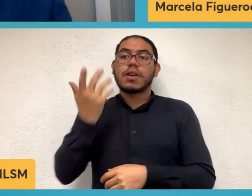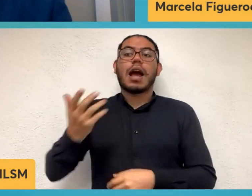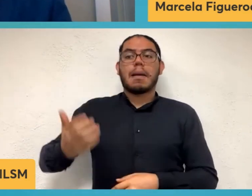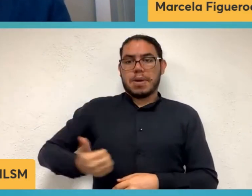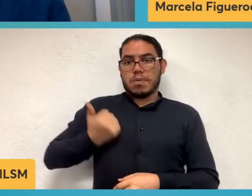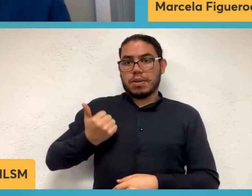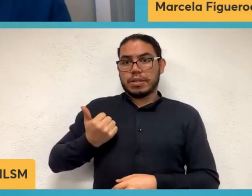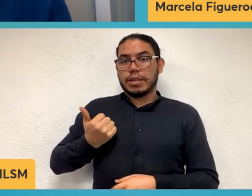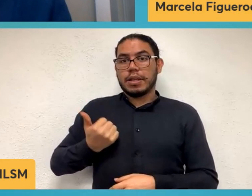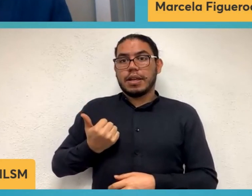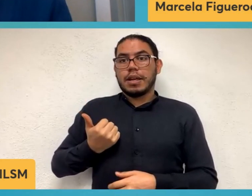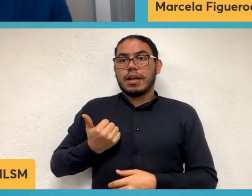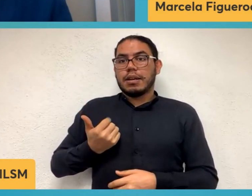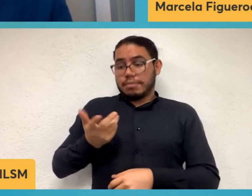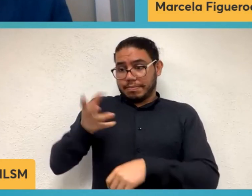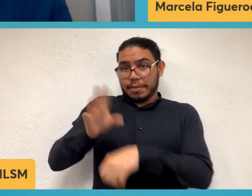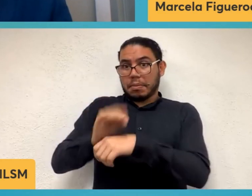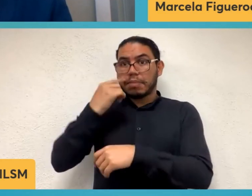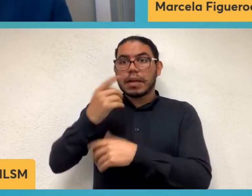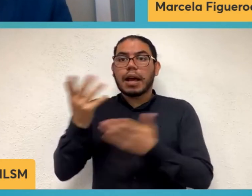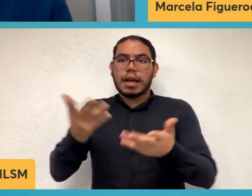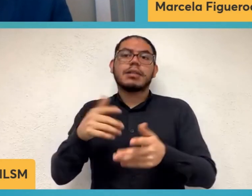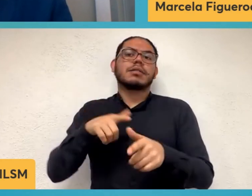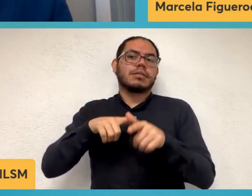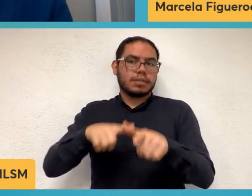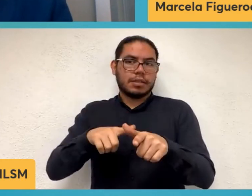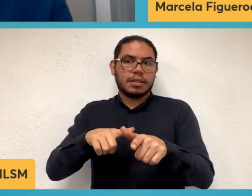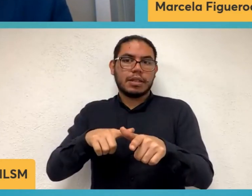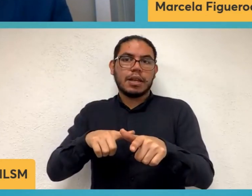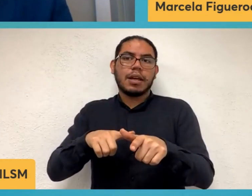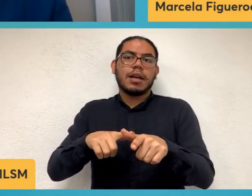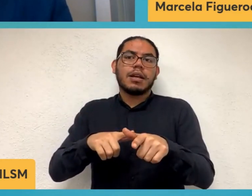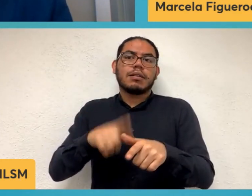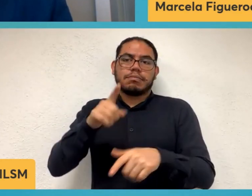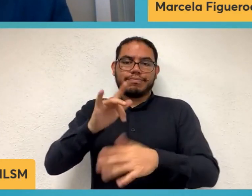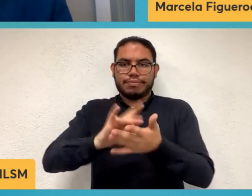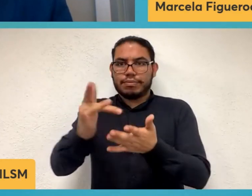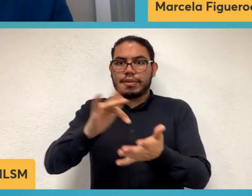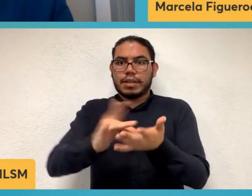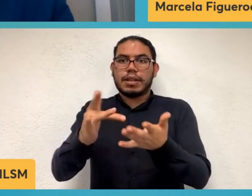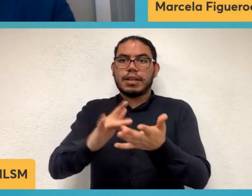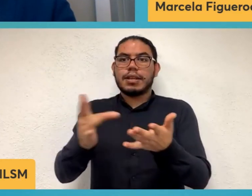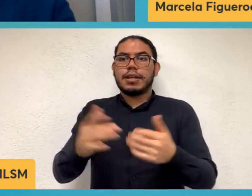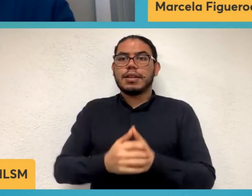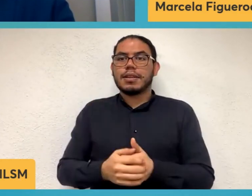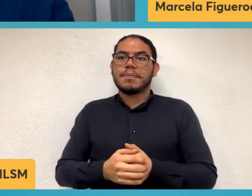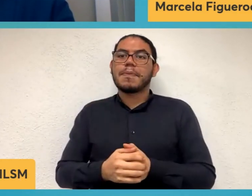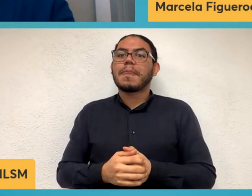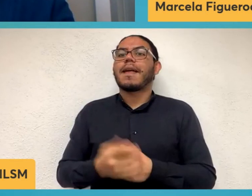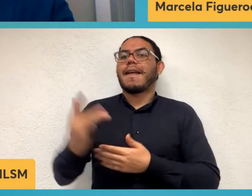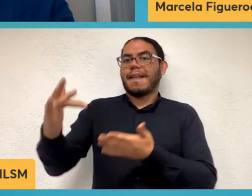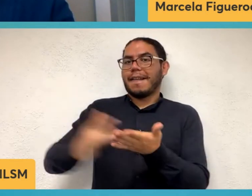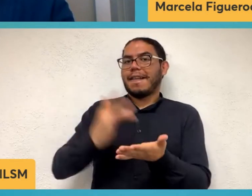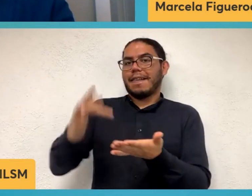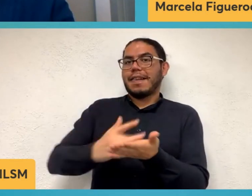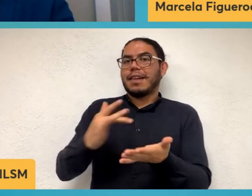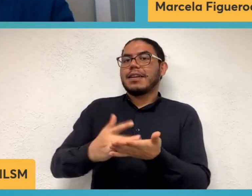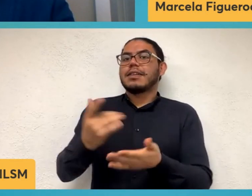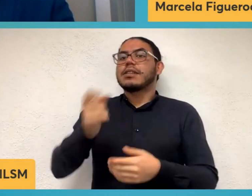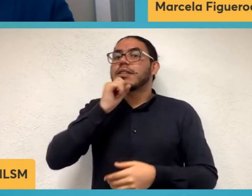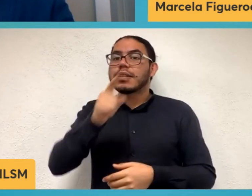lo permites, para continuar agradeciendo a nuestros aliados que nos apoyan para hacer posible